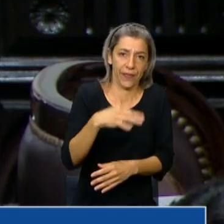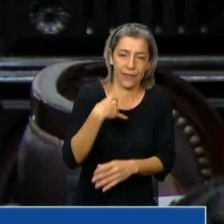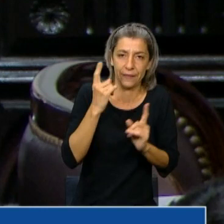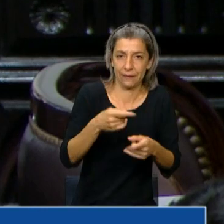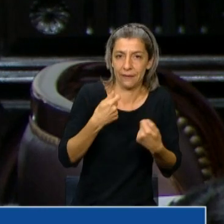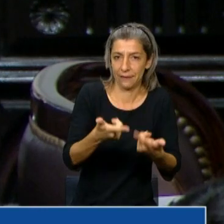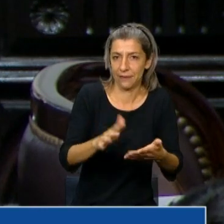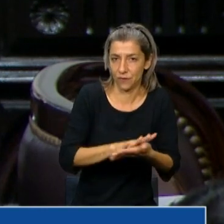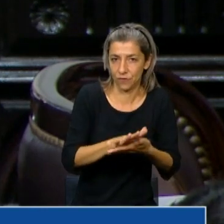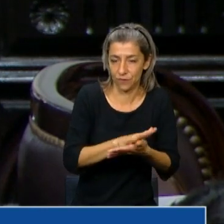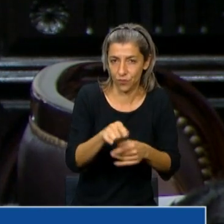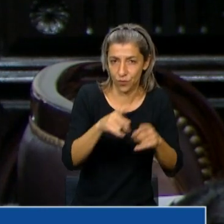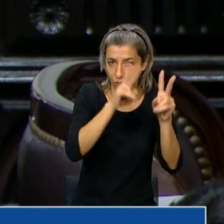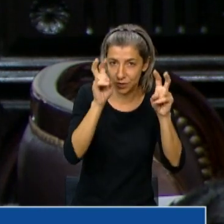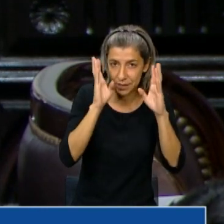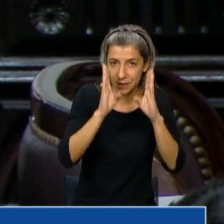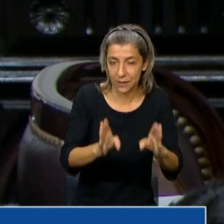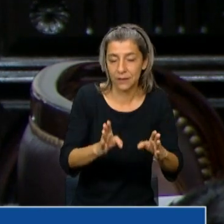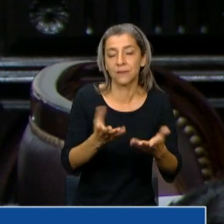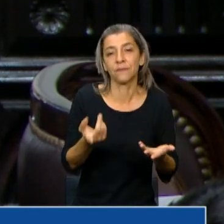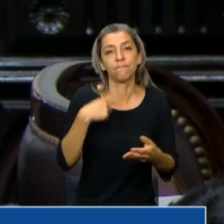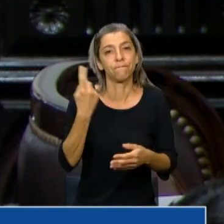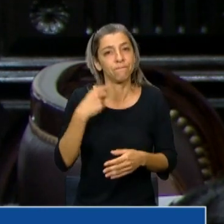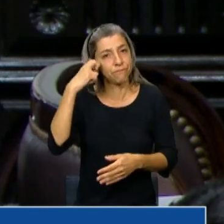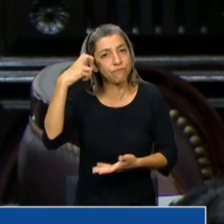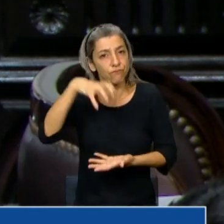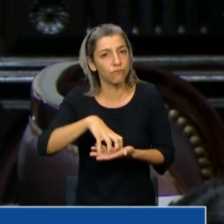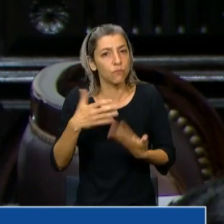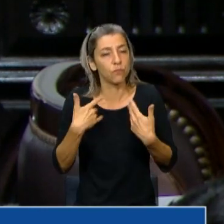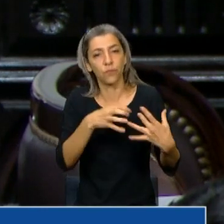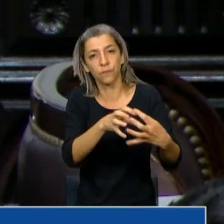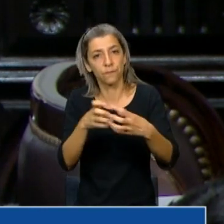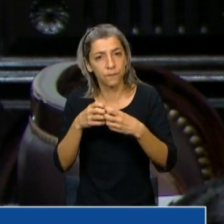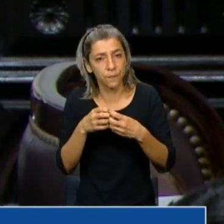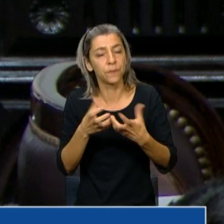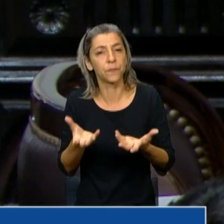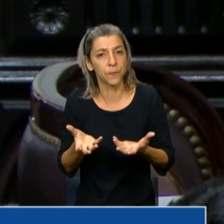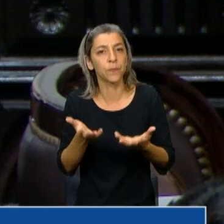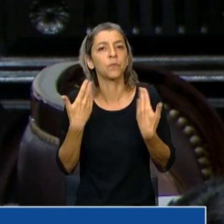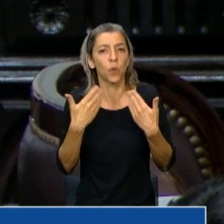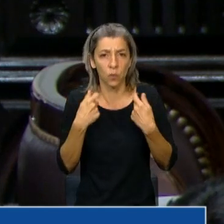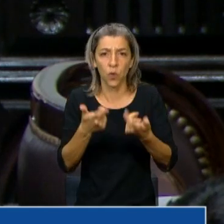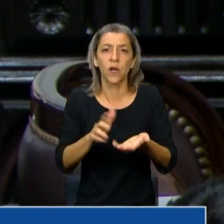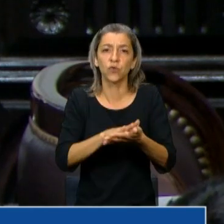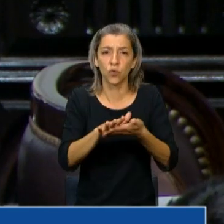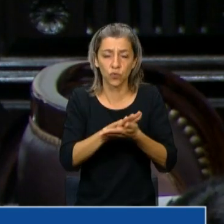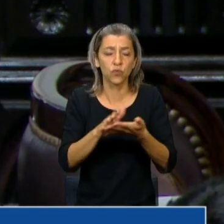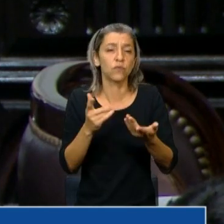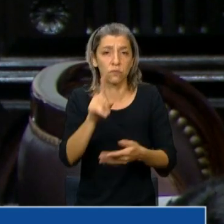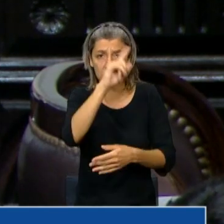solamente debe y puede resolverse por parte del Congreso de la Nación, sino también por parte de las